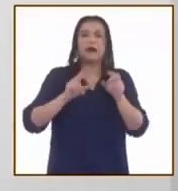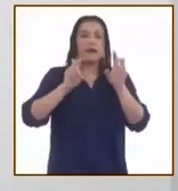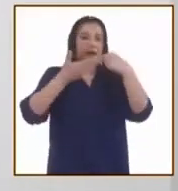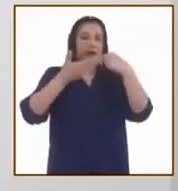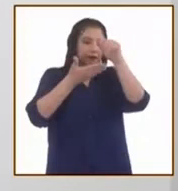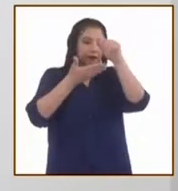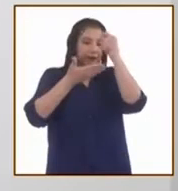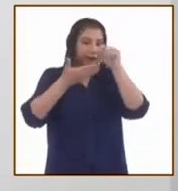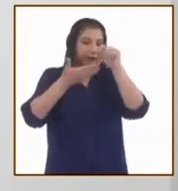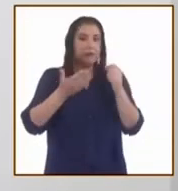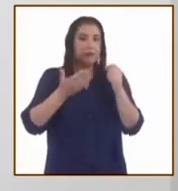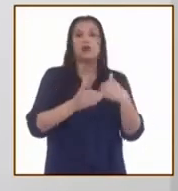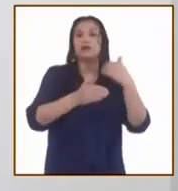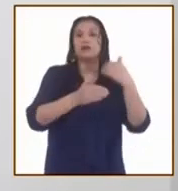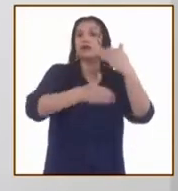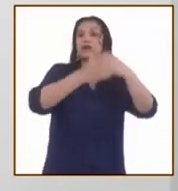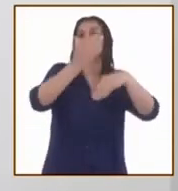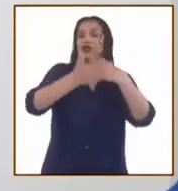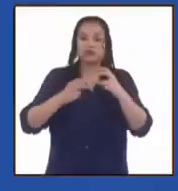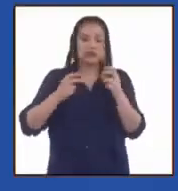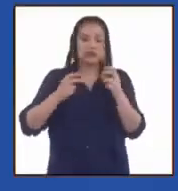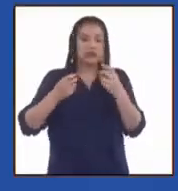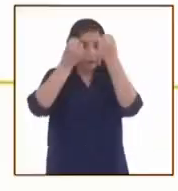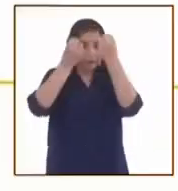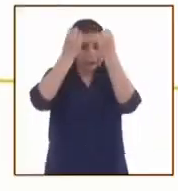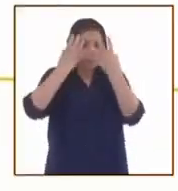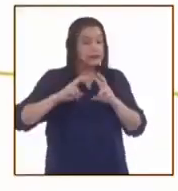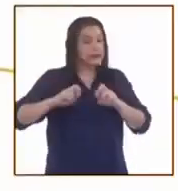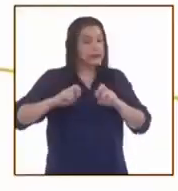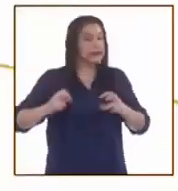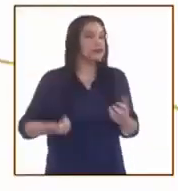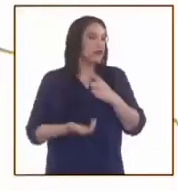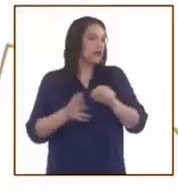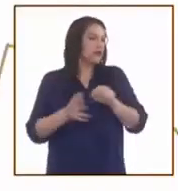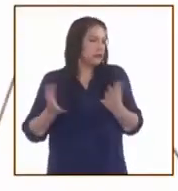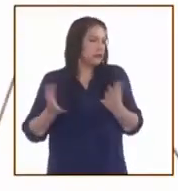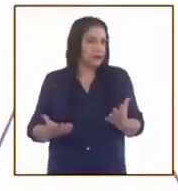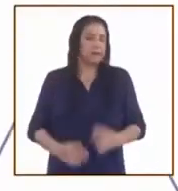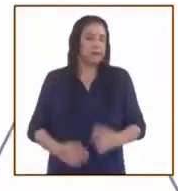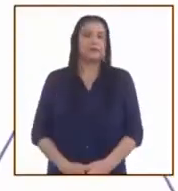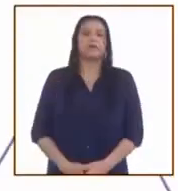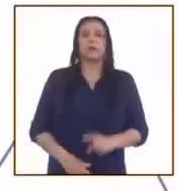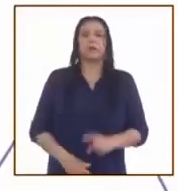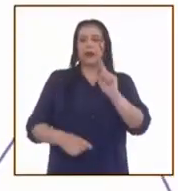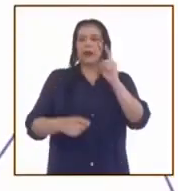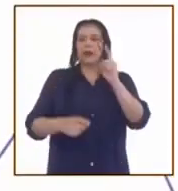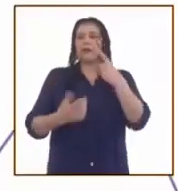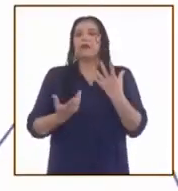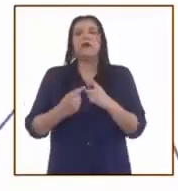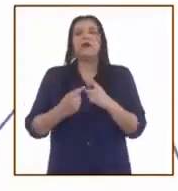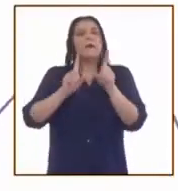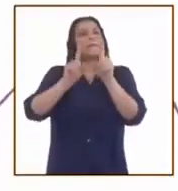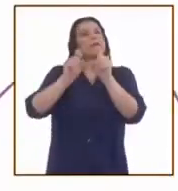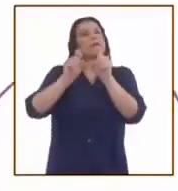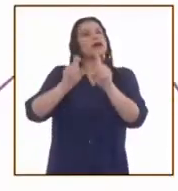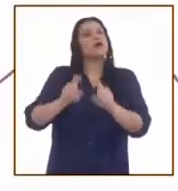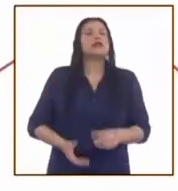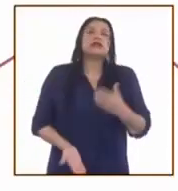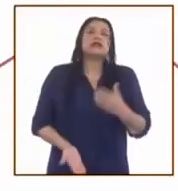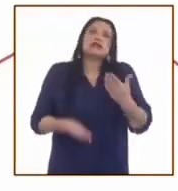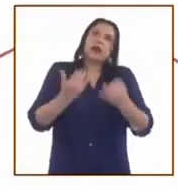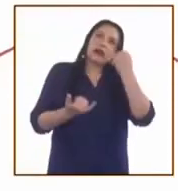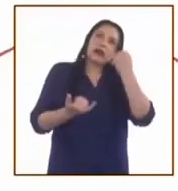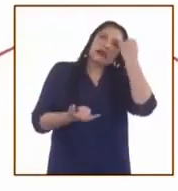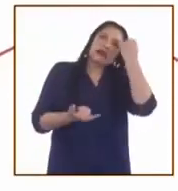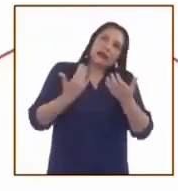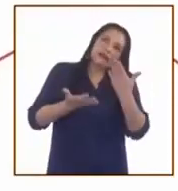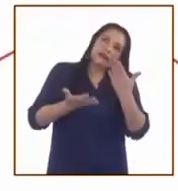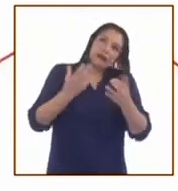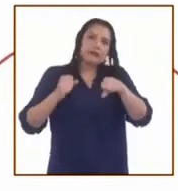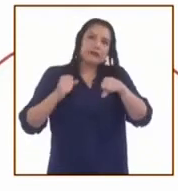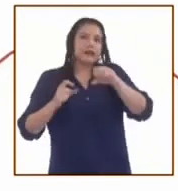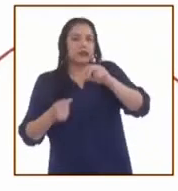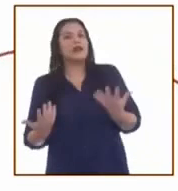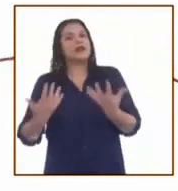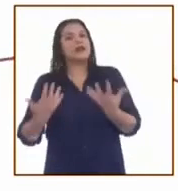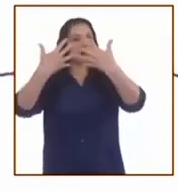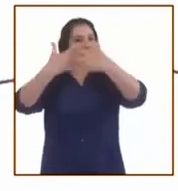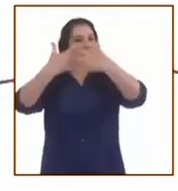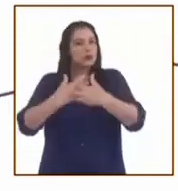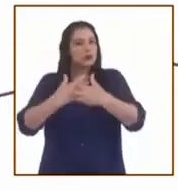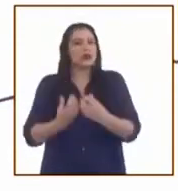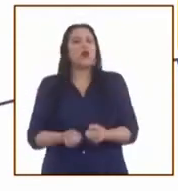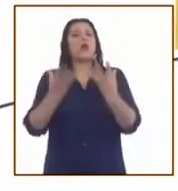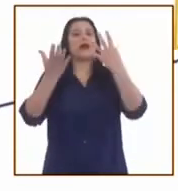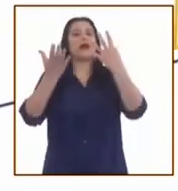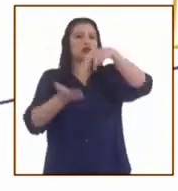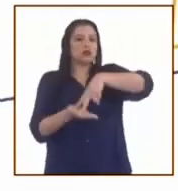los procesos de indagación que realicemos. Formula preguntas e hipótesis de la posible relación entre la frecuencia de saltos